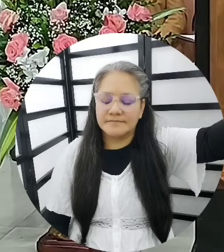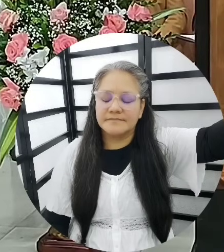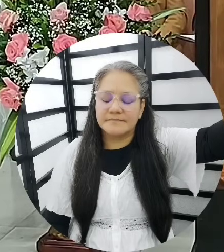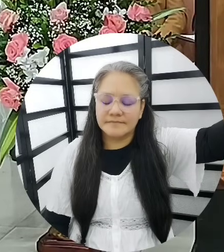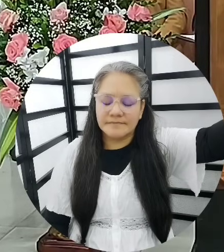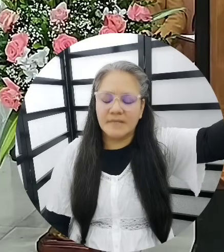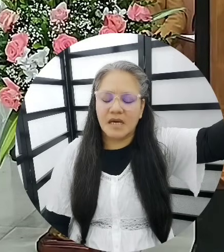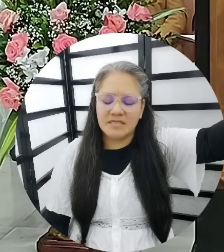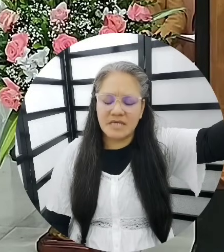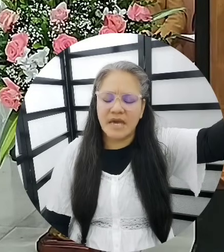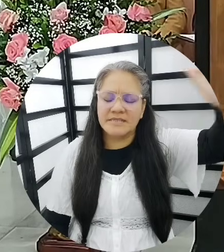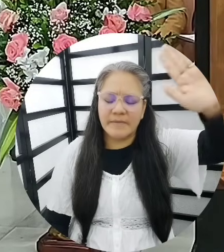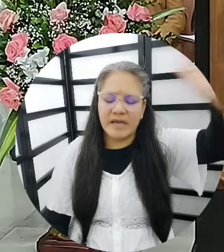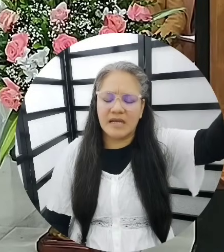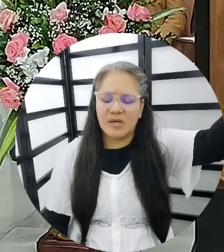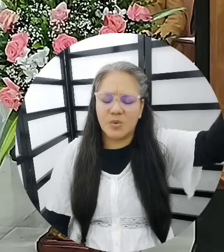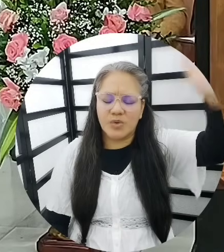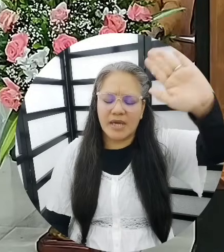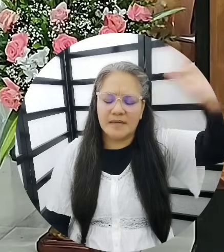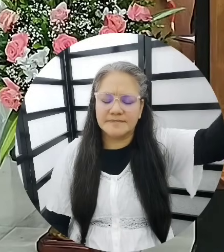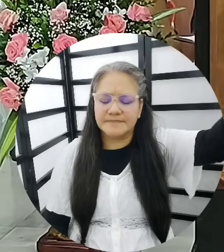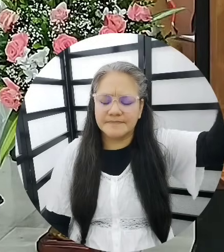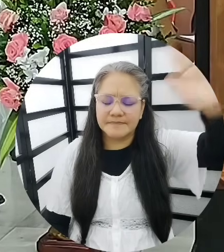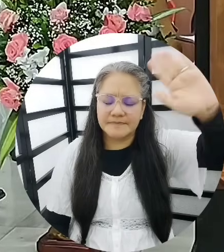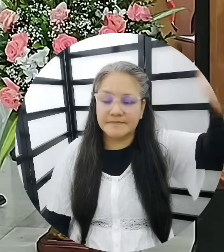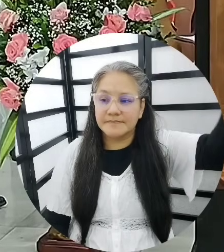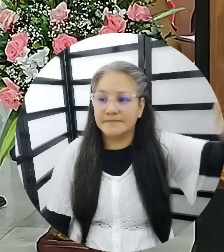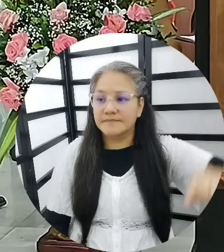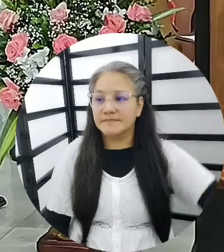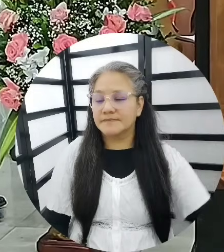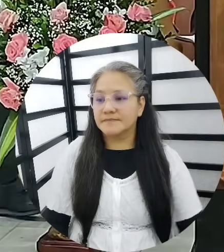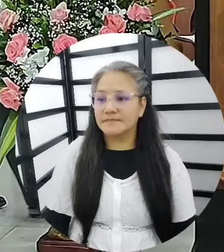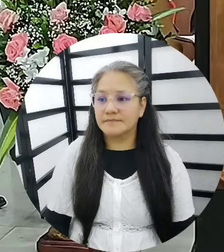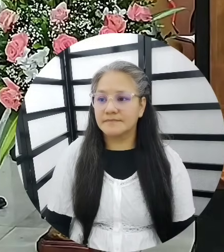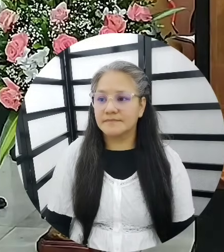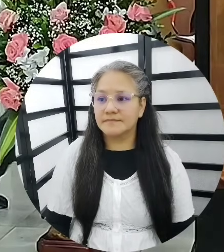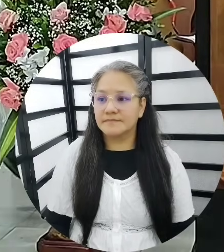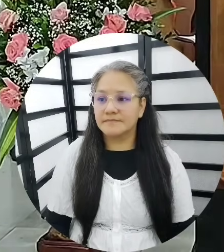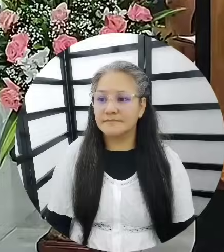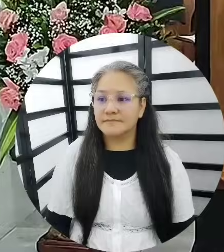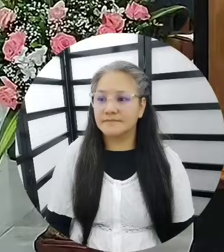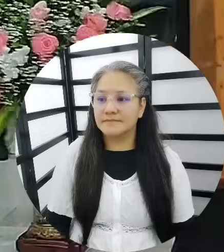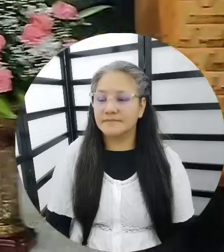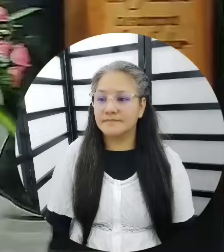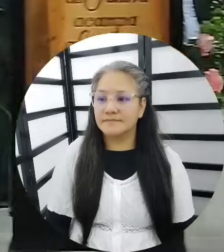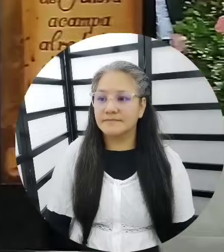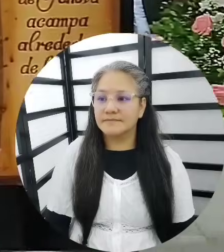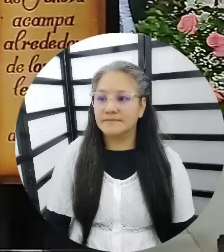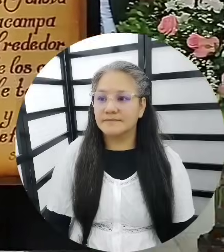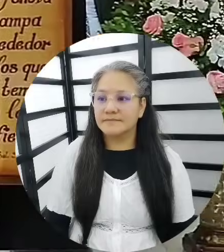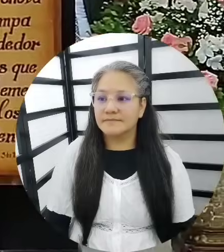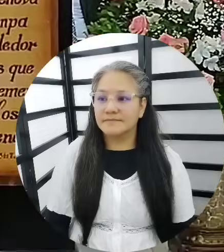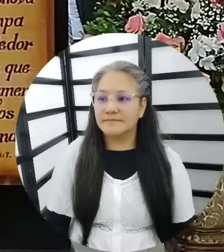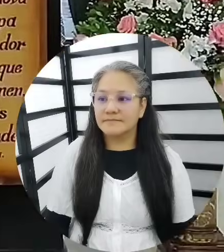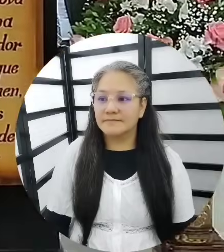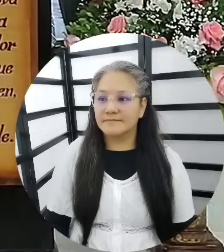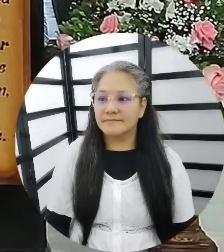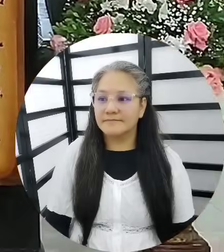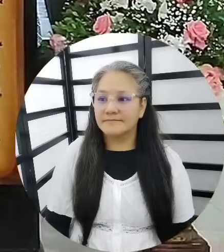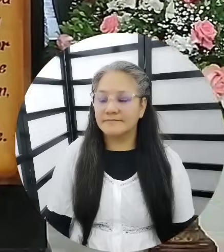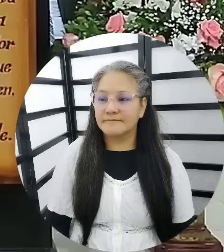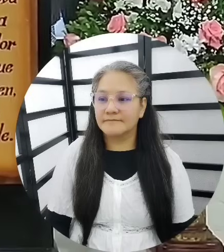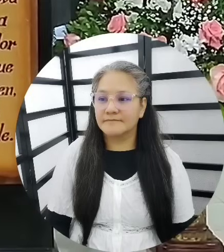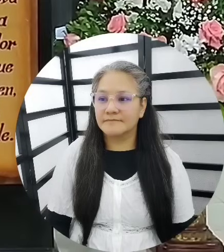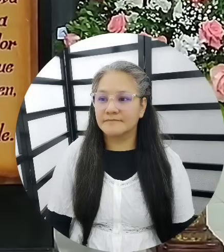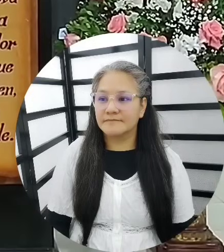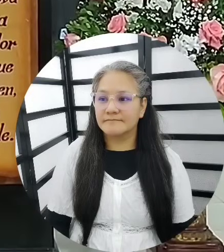oraciones seguiremos adelante. Aleluya. Hermanos, y me metí en este país 6 meses sin